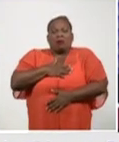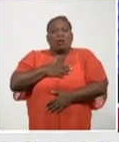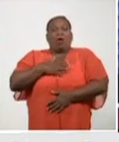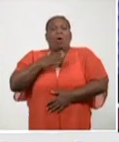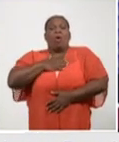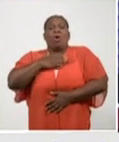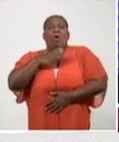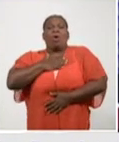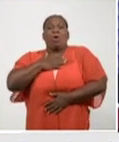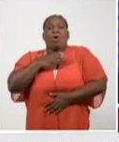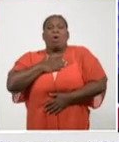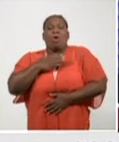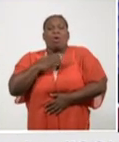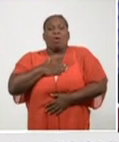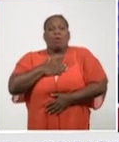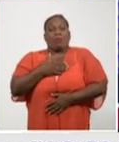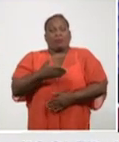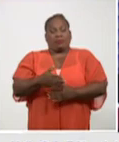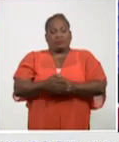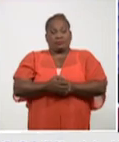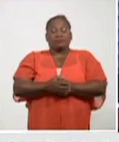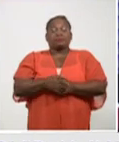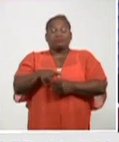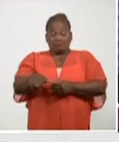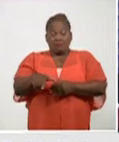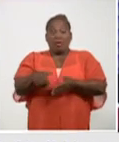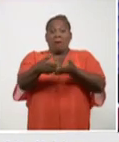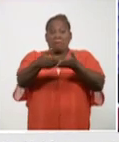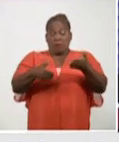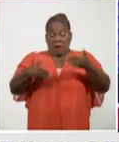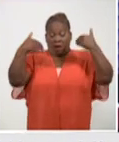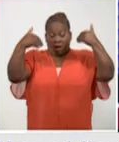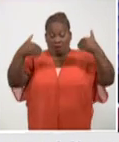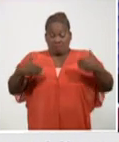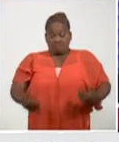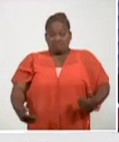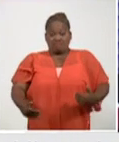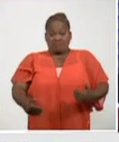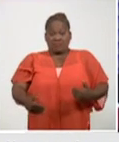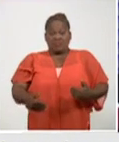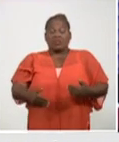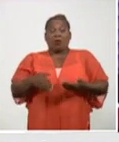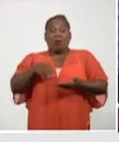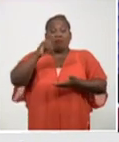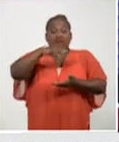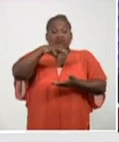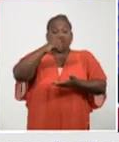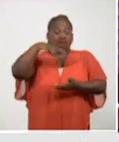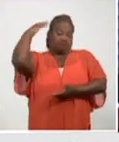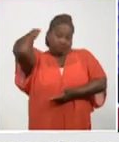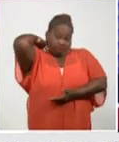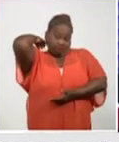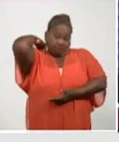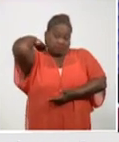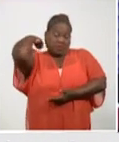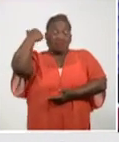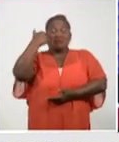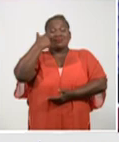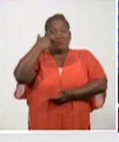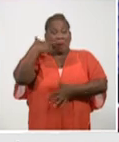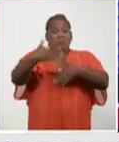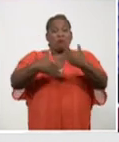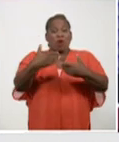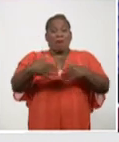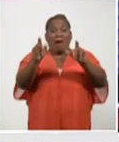además un examen físico y un rayos X con lesiones inflamatorias en pulmón,